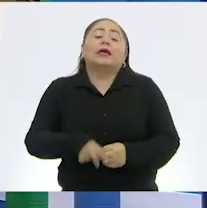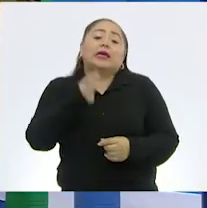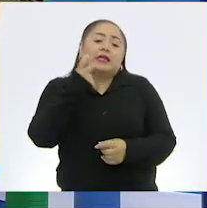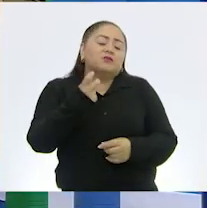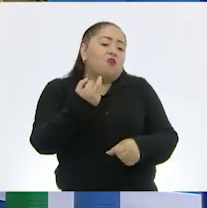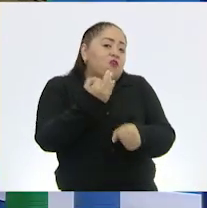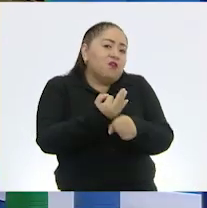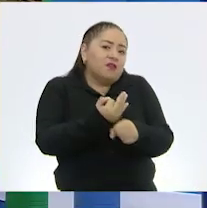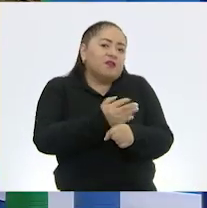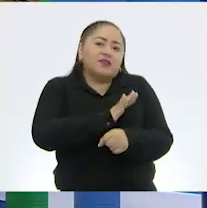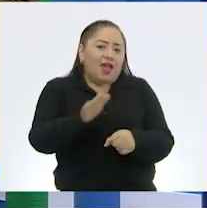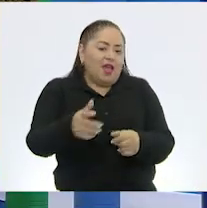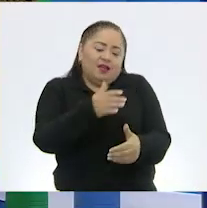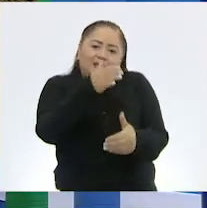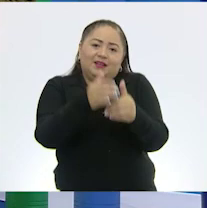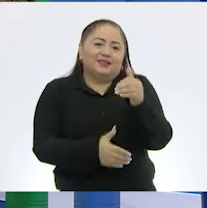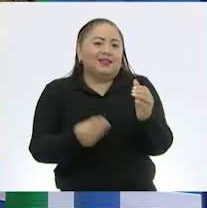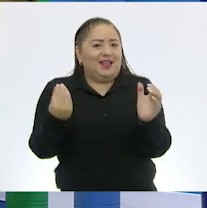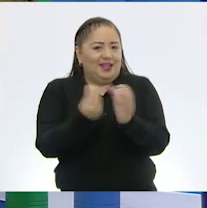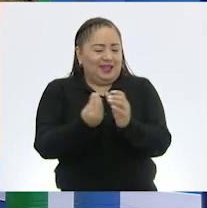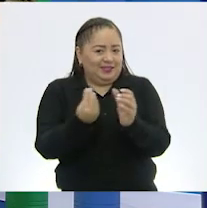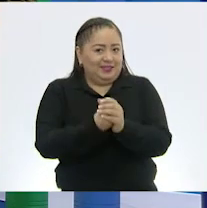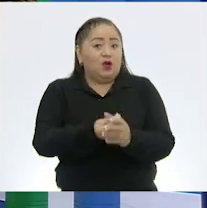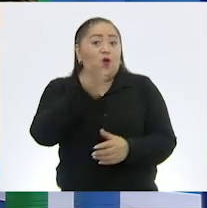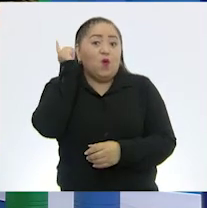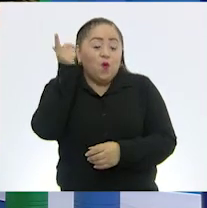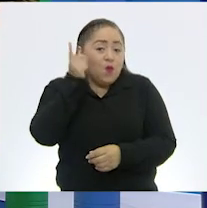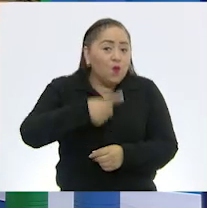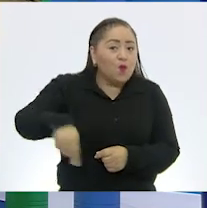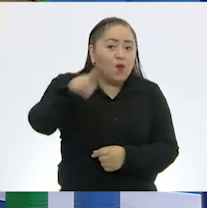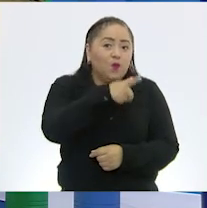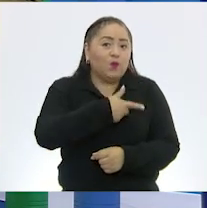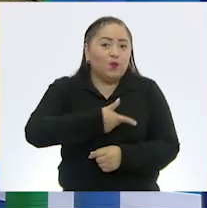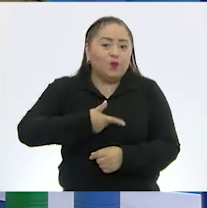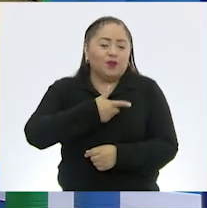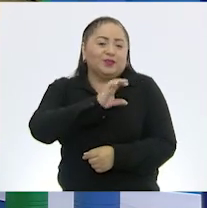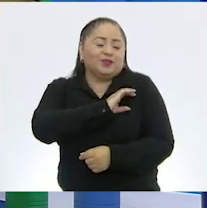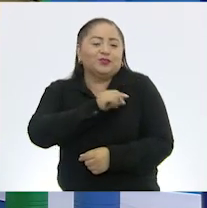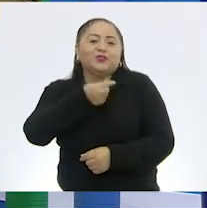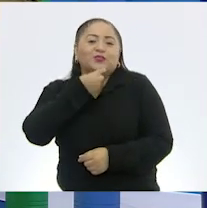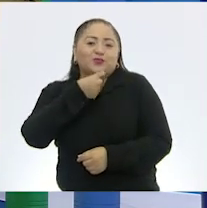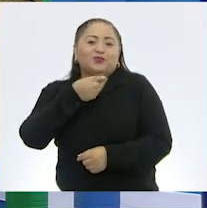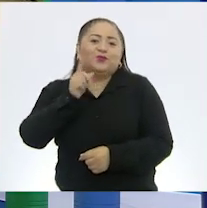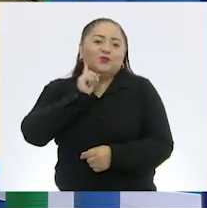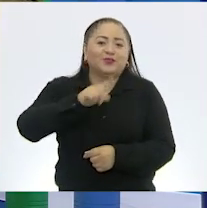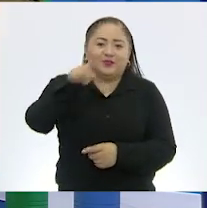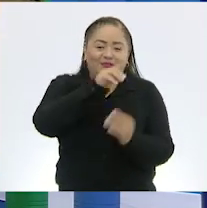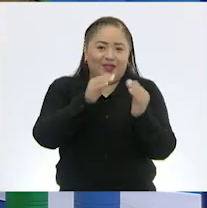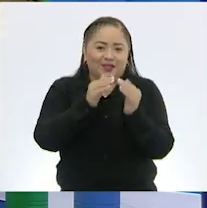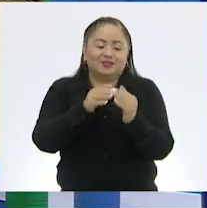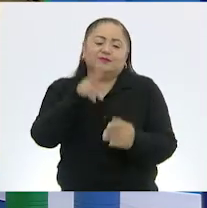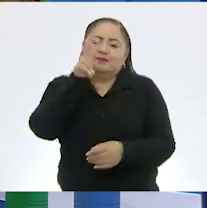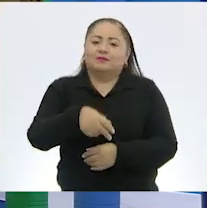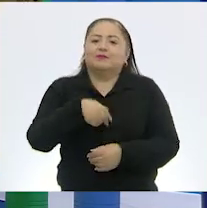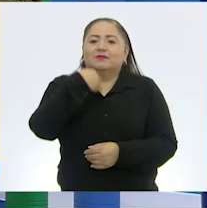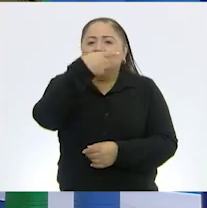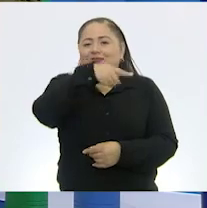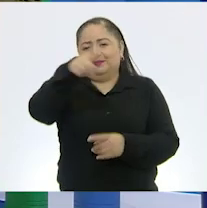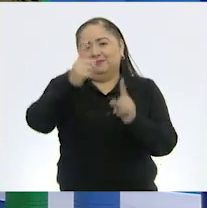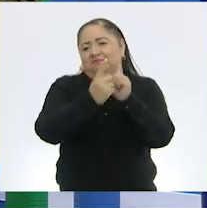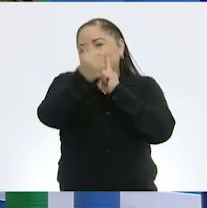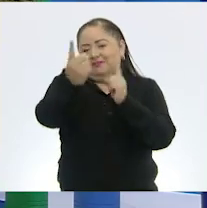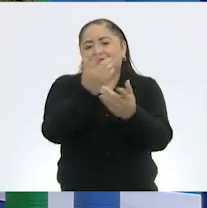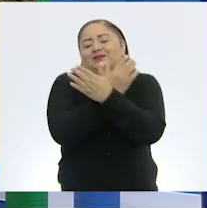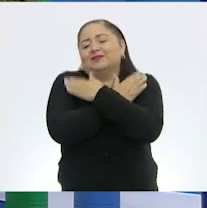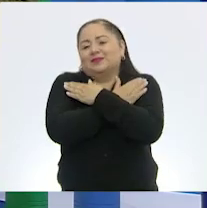por hoy podemos dar terminada la clase. Espero les haya gustado, queridas niñas y niños en casa. Les mandamos un abrazo a la